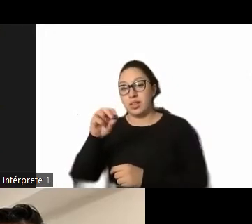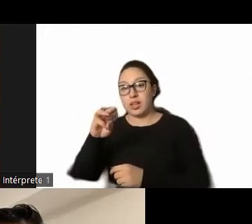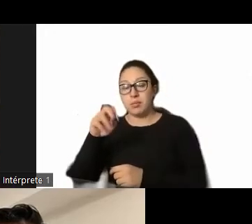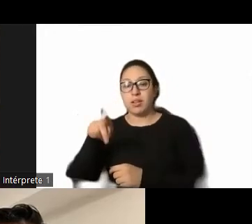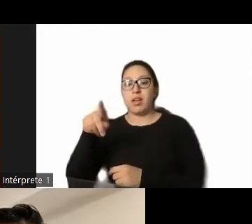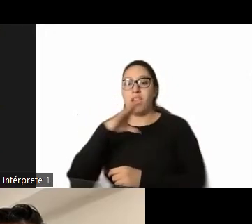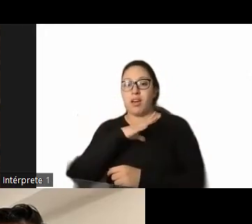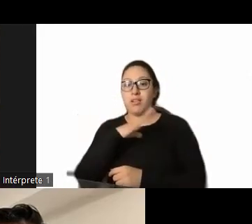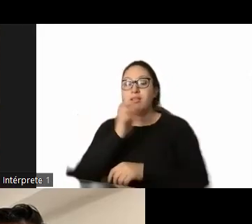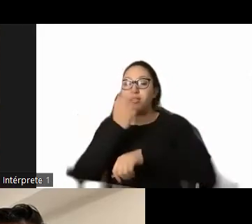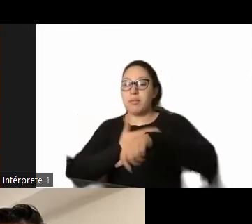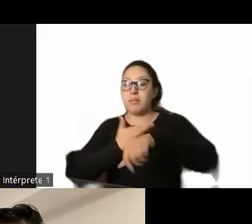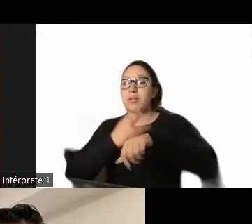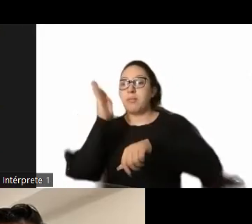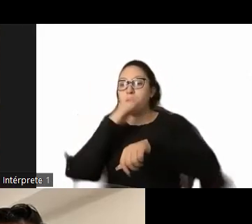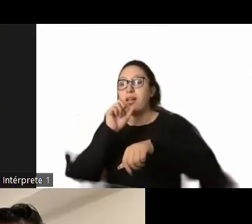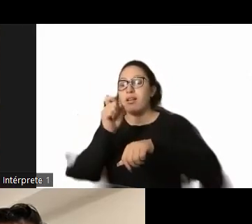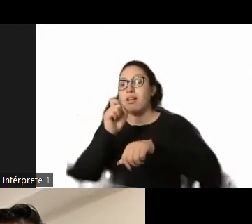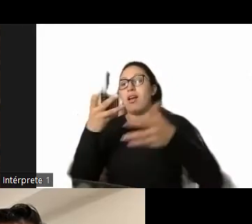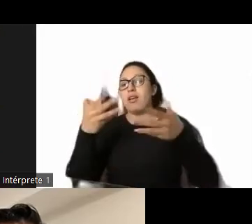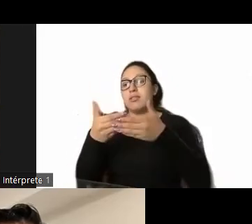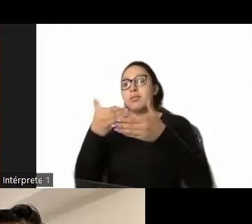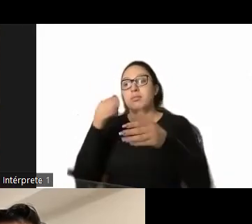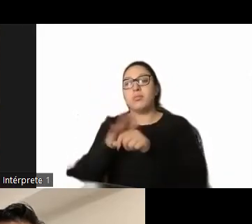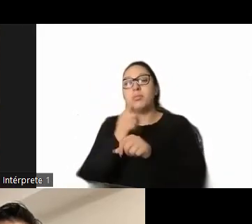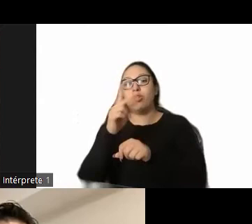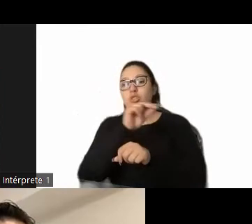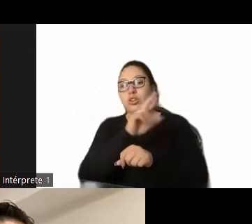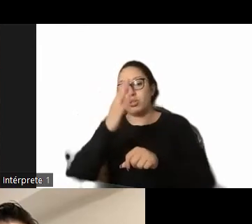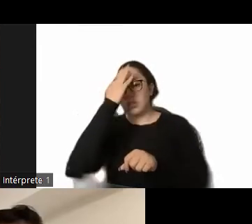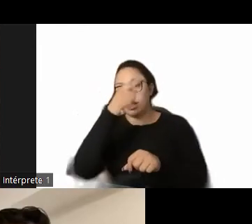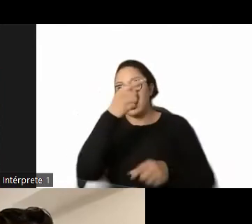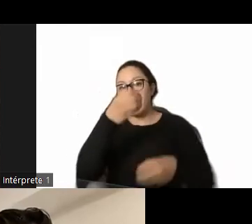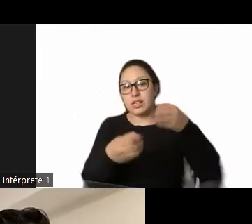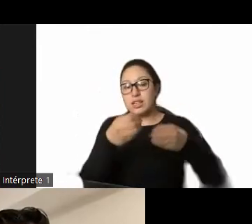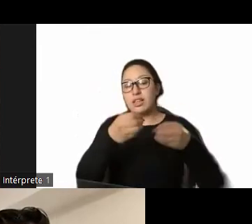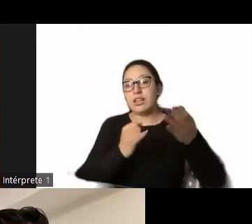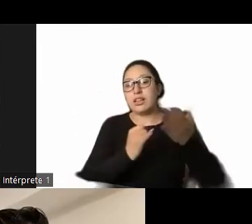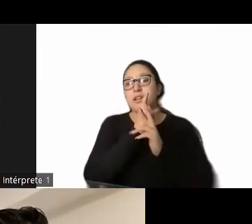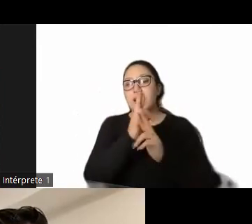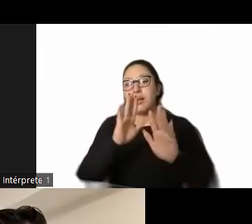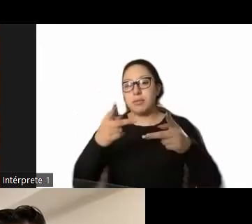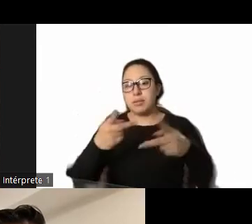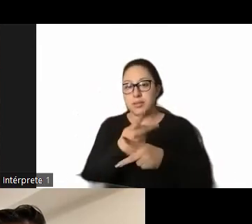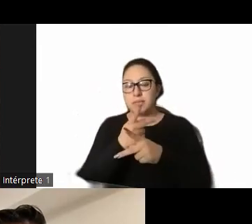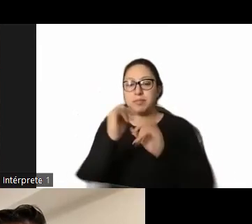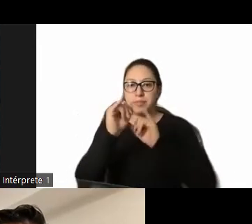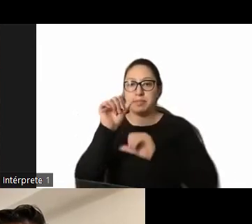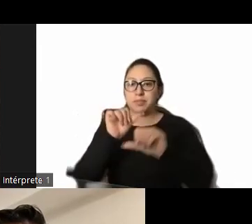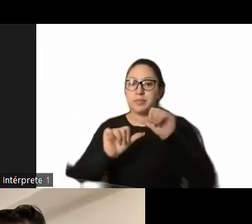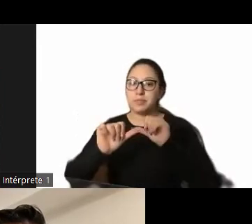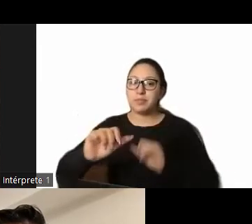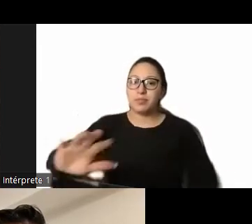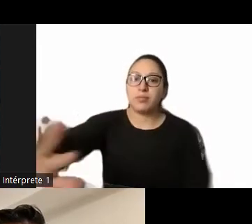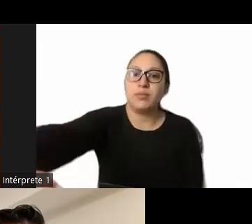no está considerando lo que la sentencia plantea y deja de estimar lo que el promovente estableció. Dicho